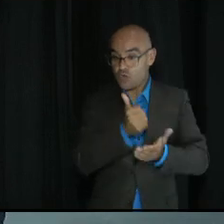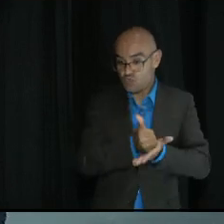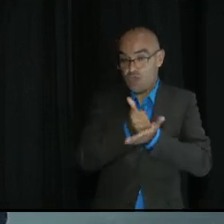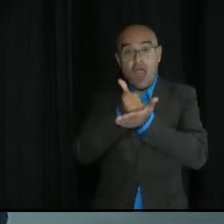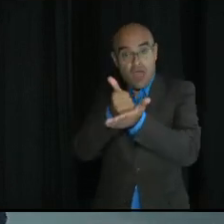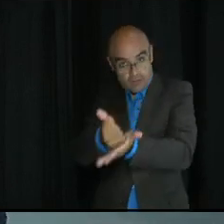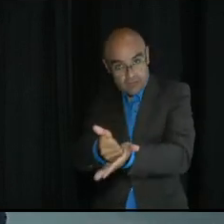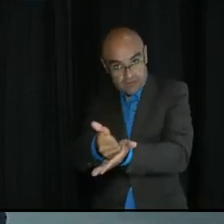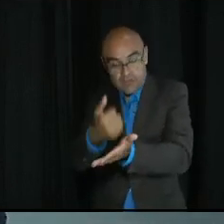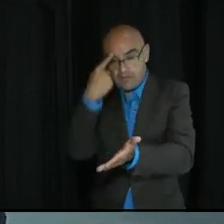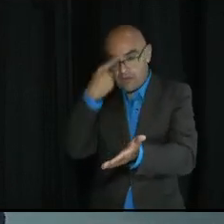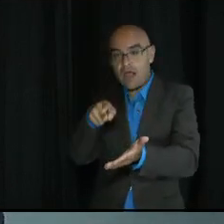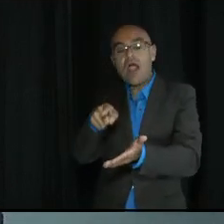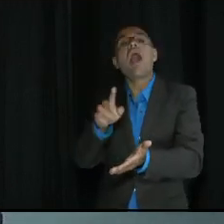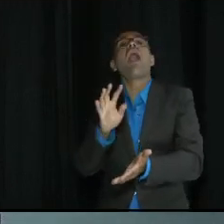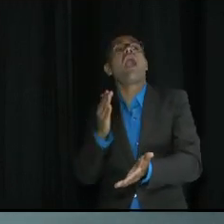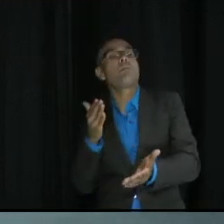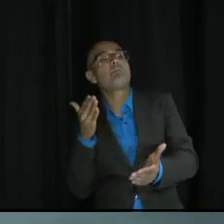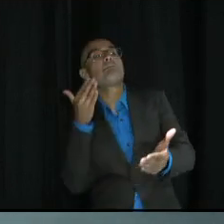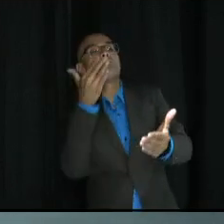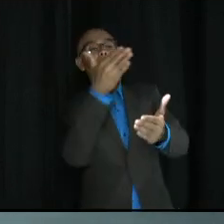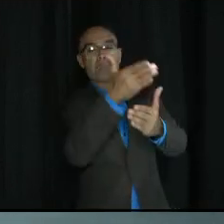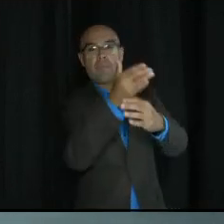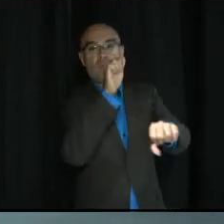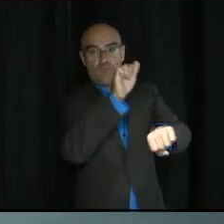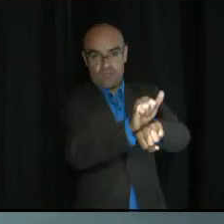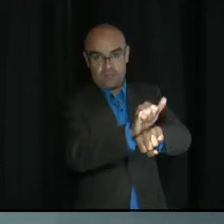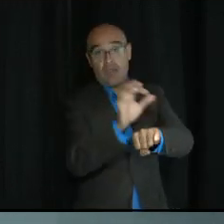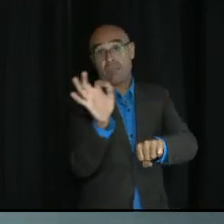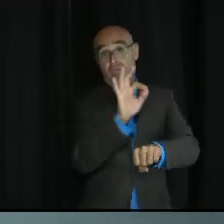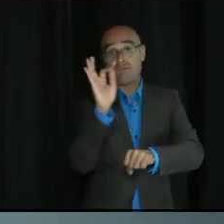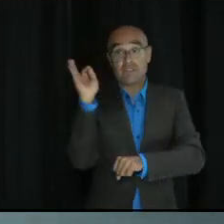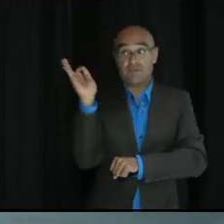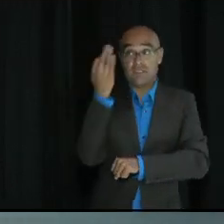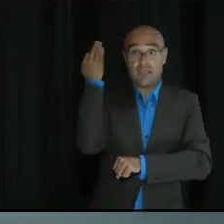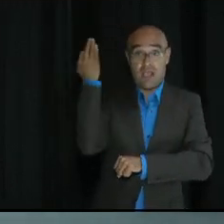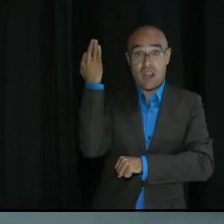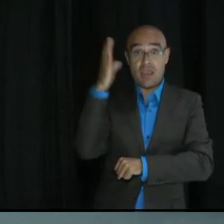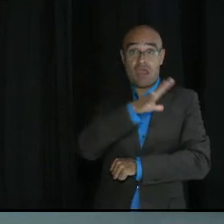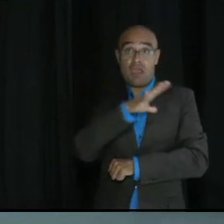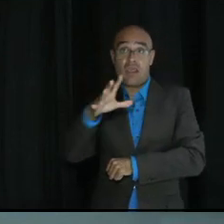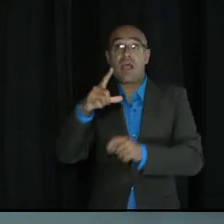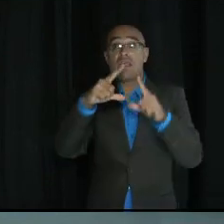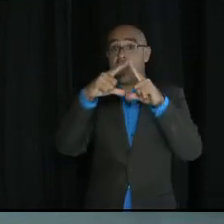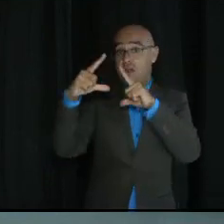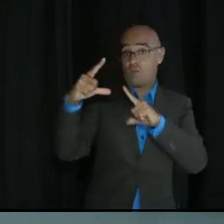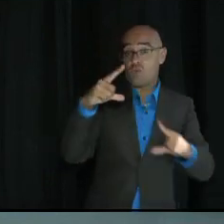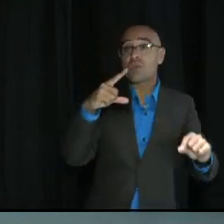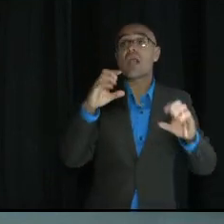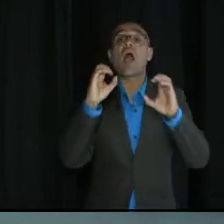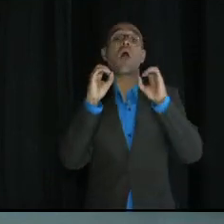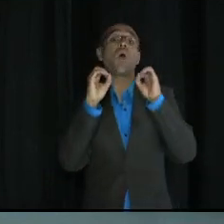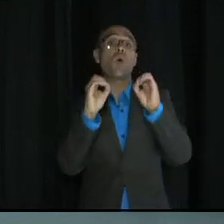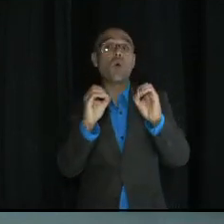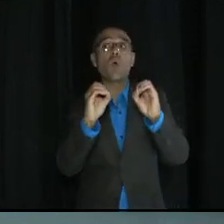sea en el caso de Fiscalía General de la República, en tratando de especies que se involucren de vida silvestre